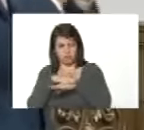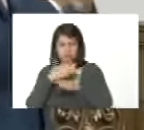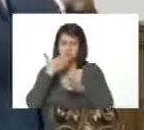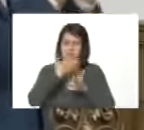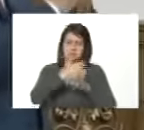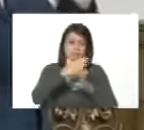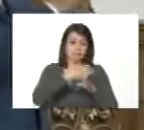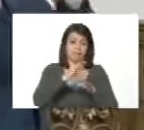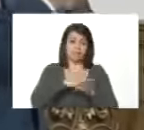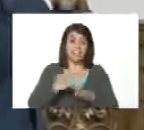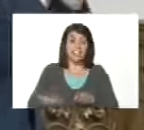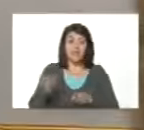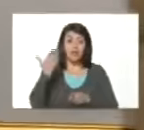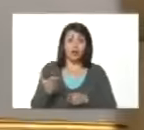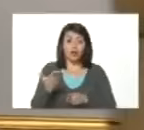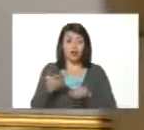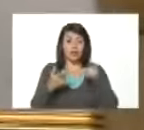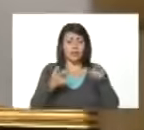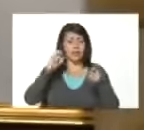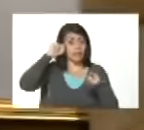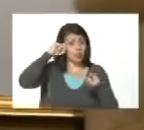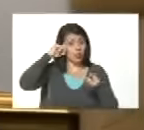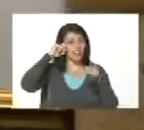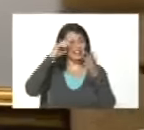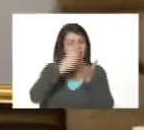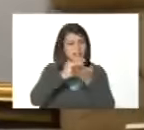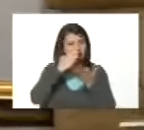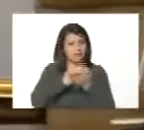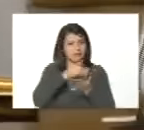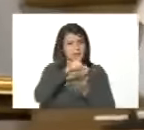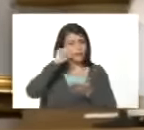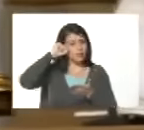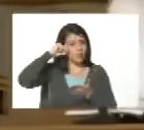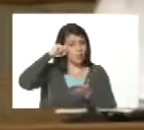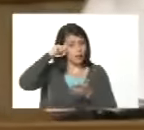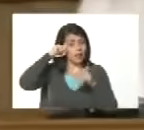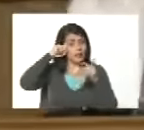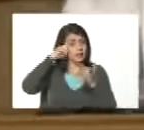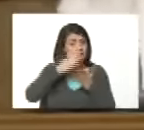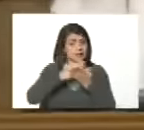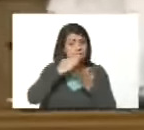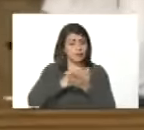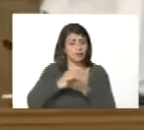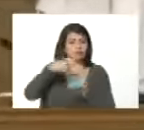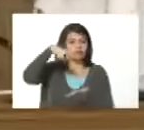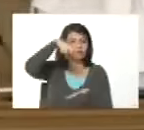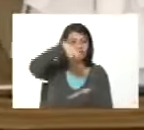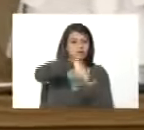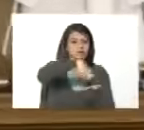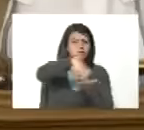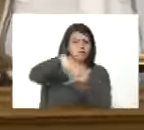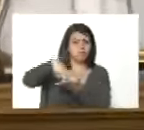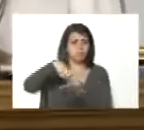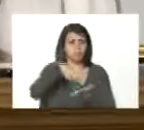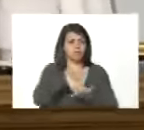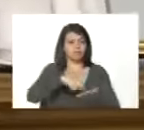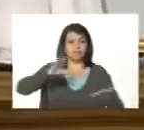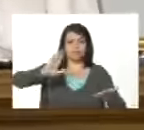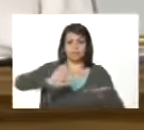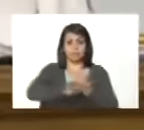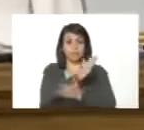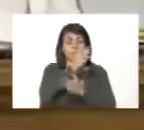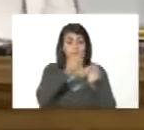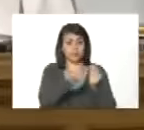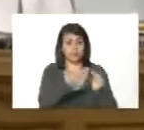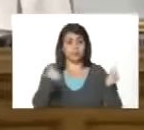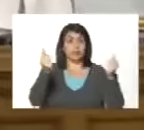A nosotros nos importa que se recuerden de eso. Que se recuerden que arrodillamos e hicimos morder el polvo